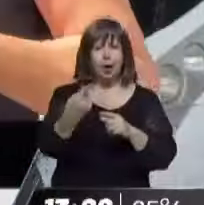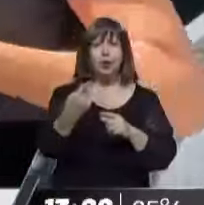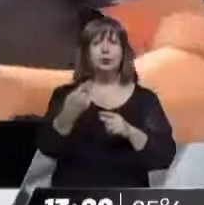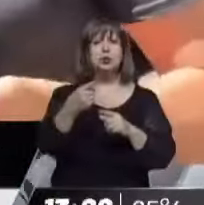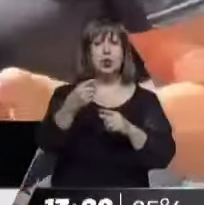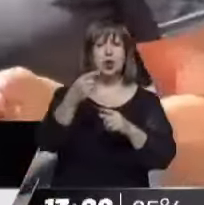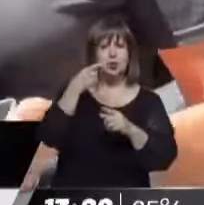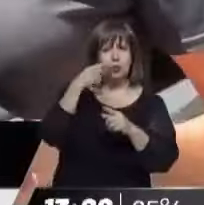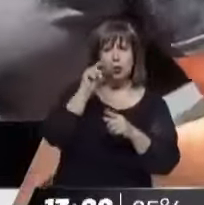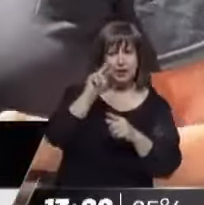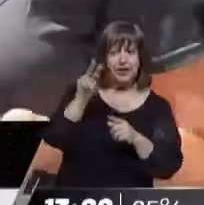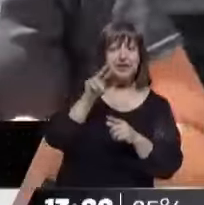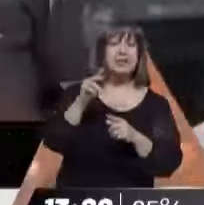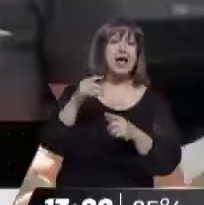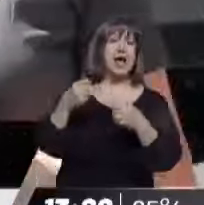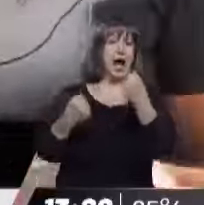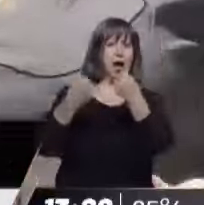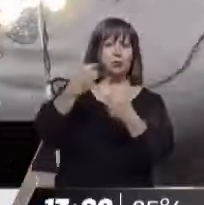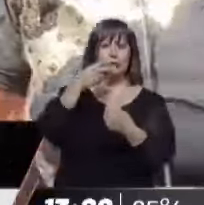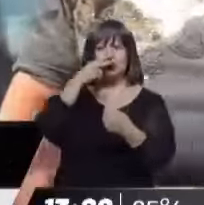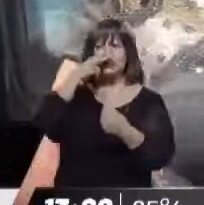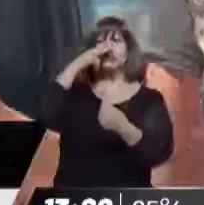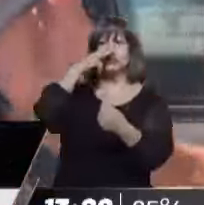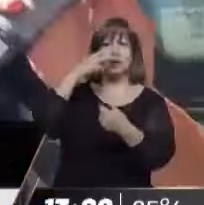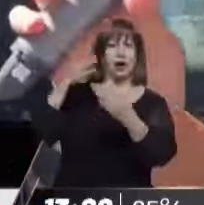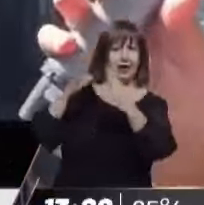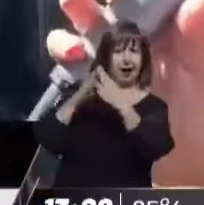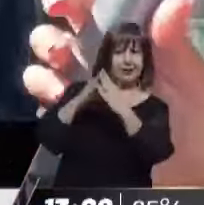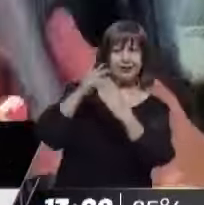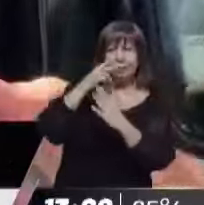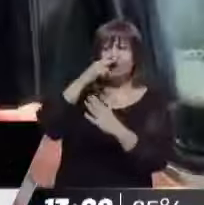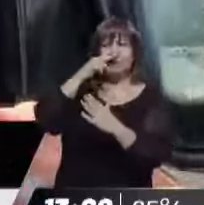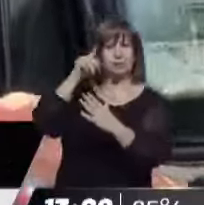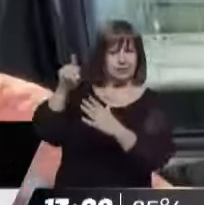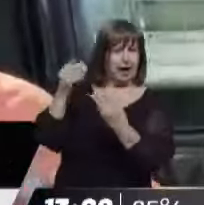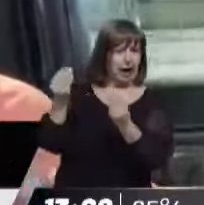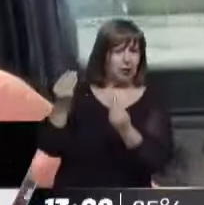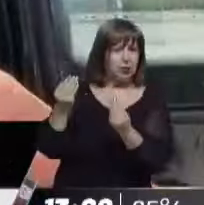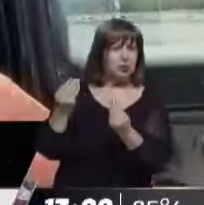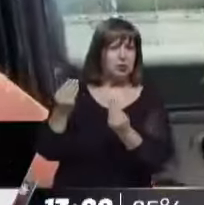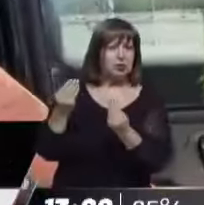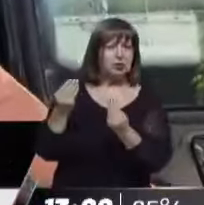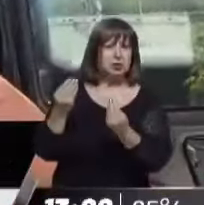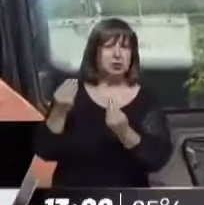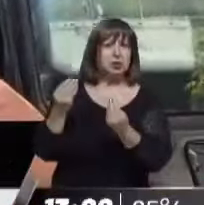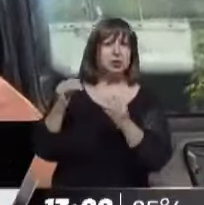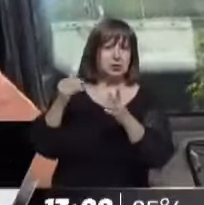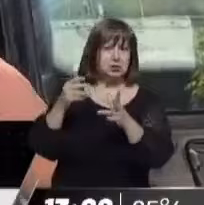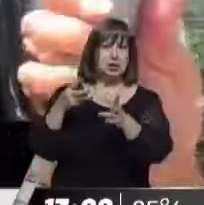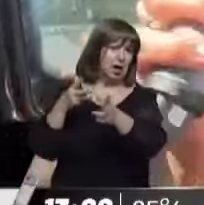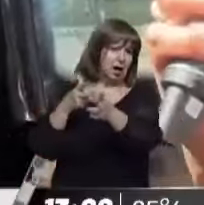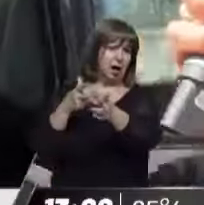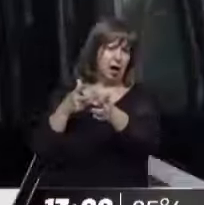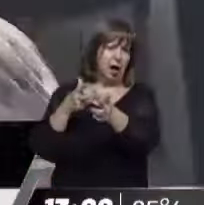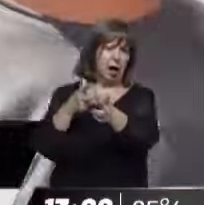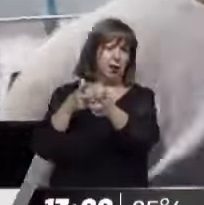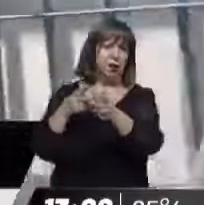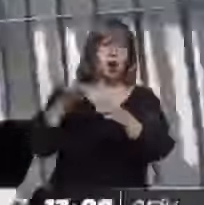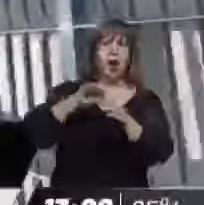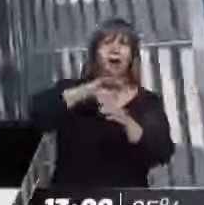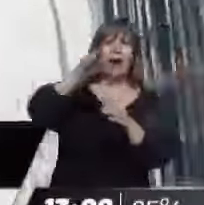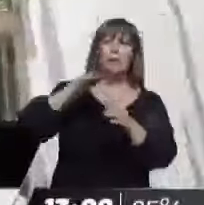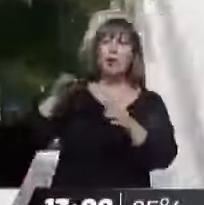autos, camionetas, lujo en ese lugar. ¿Qué auto tenía el señor? Claro, no, los vehículos que estaban por acá. ¿Esta camioneta es de